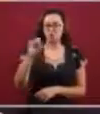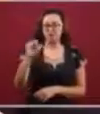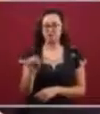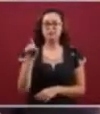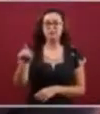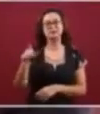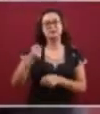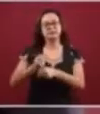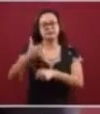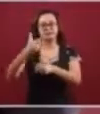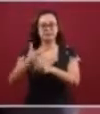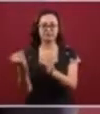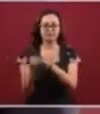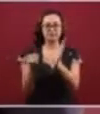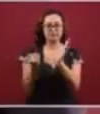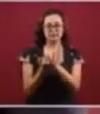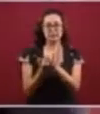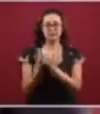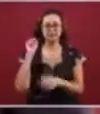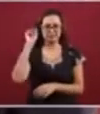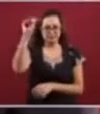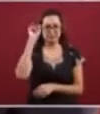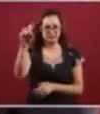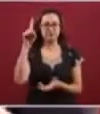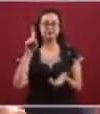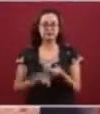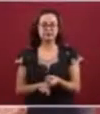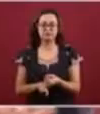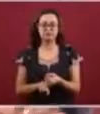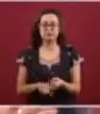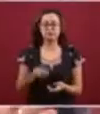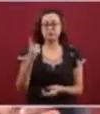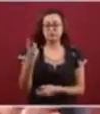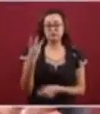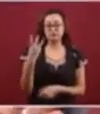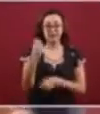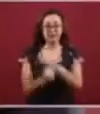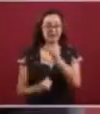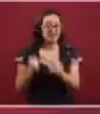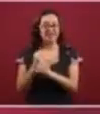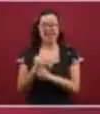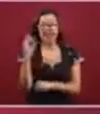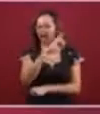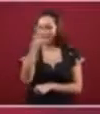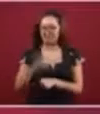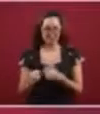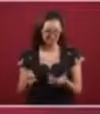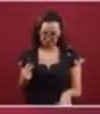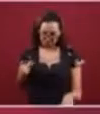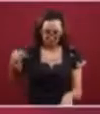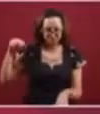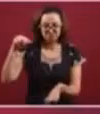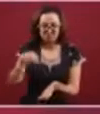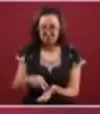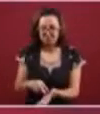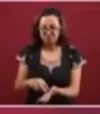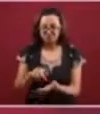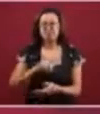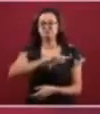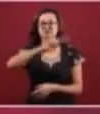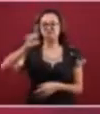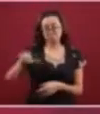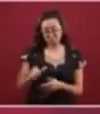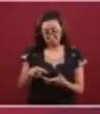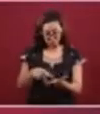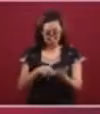era secretaria de finanzas del sindicato y tenía 3 años de no pisar la redacción. Entró en el